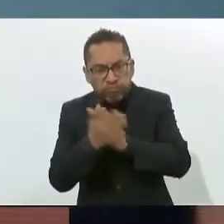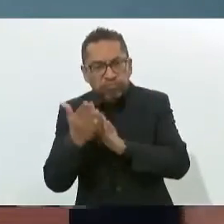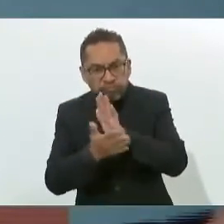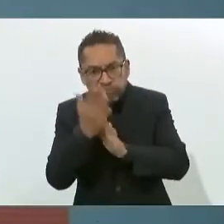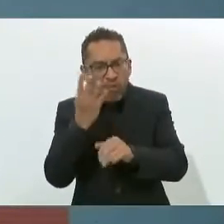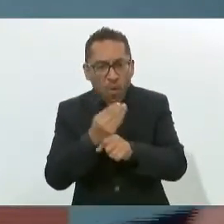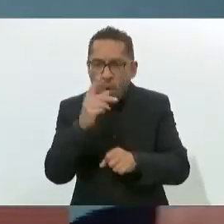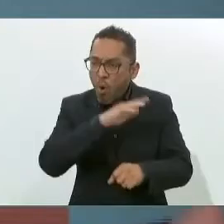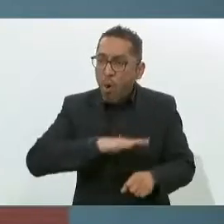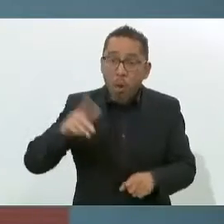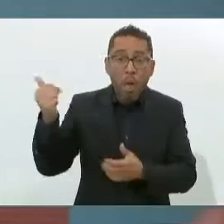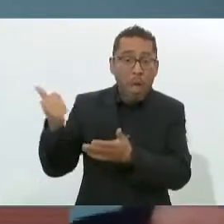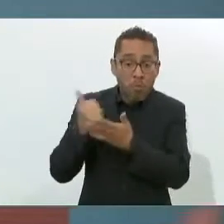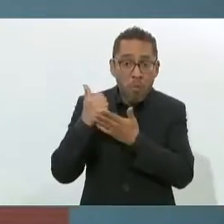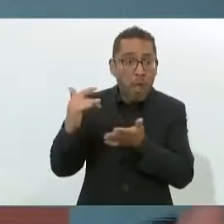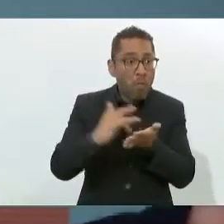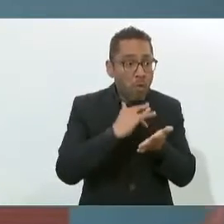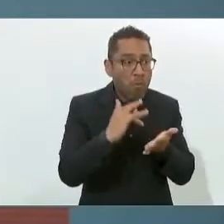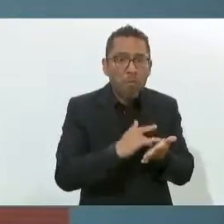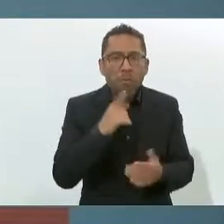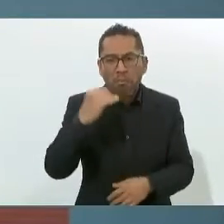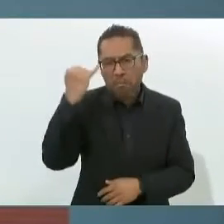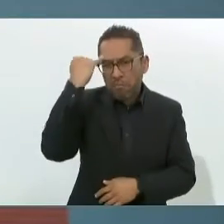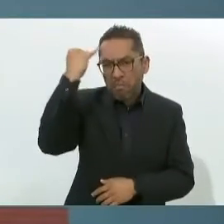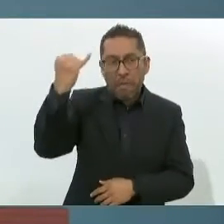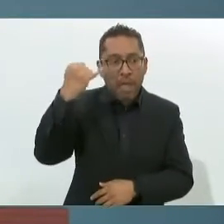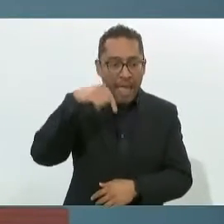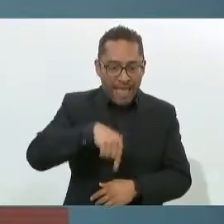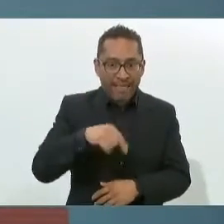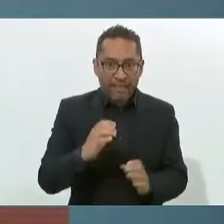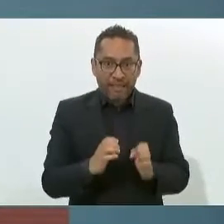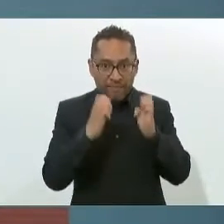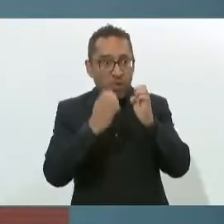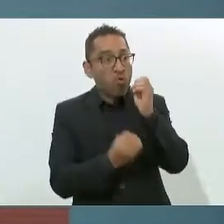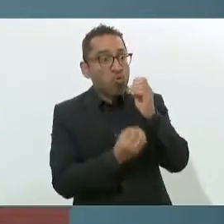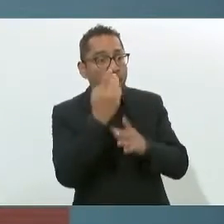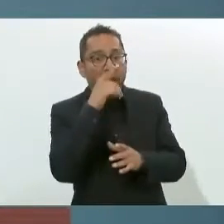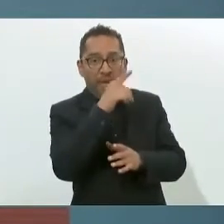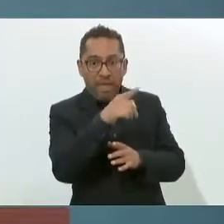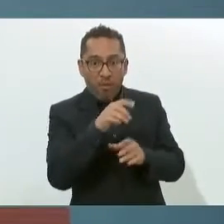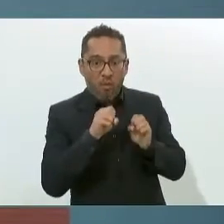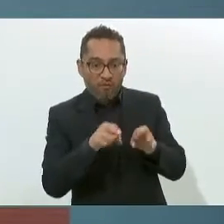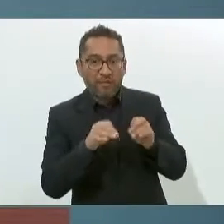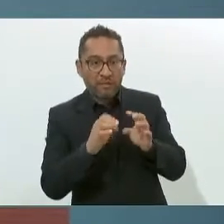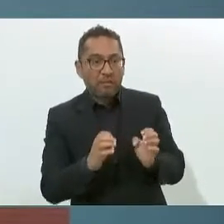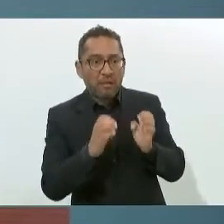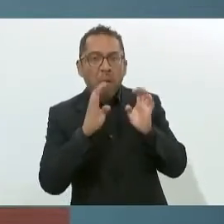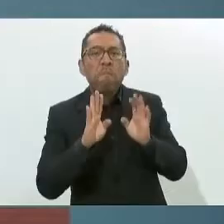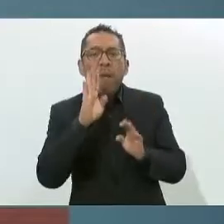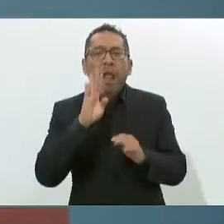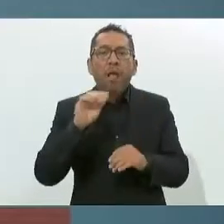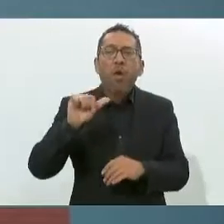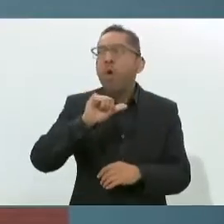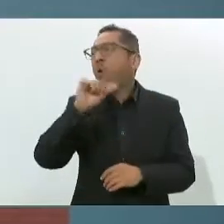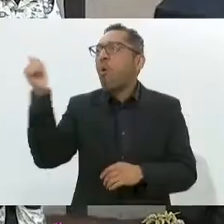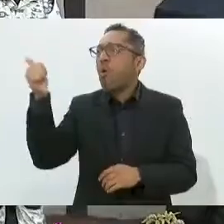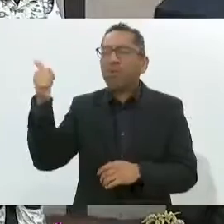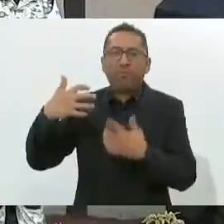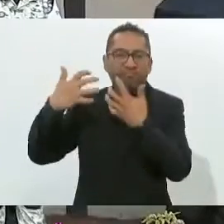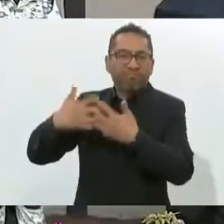Imagínense si un cuartel de estos lo hiciéramos con una empresa